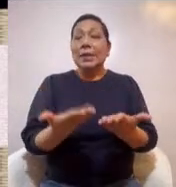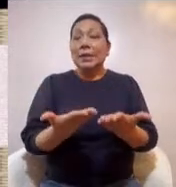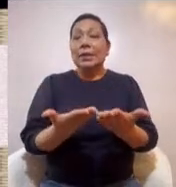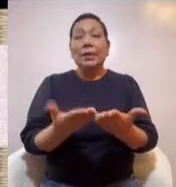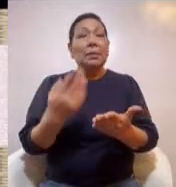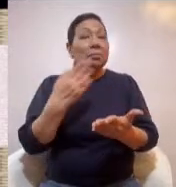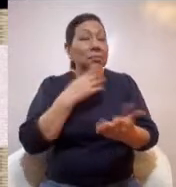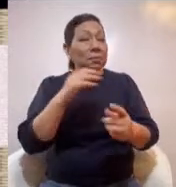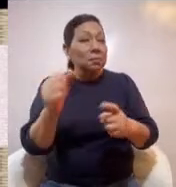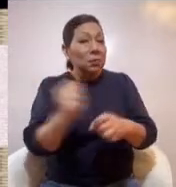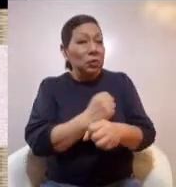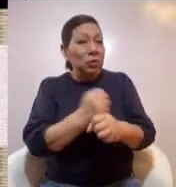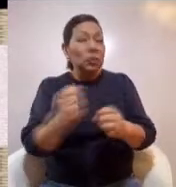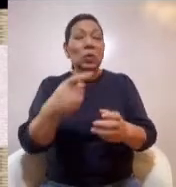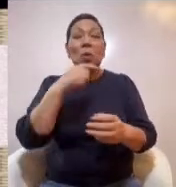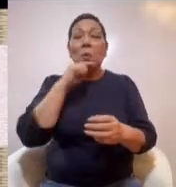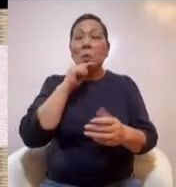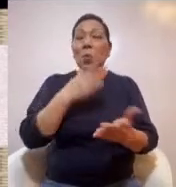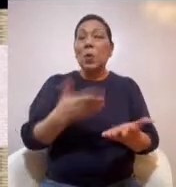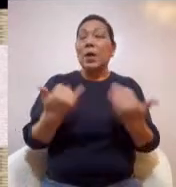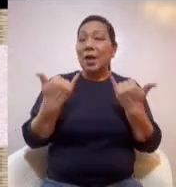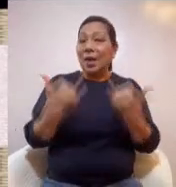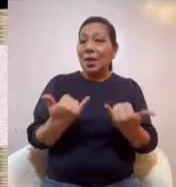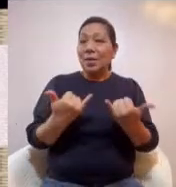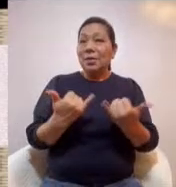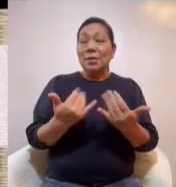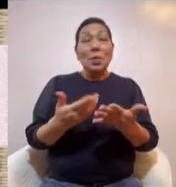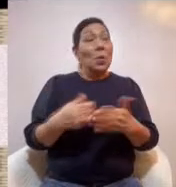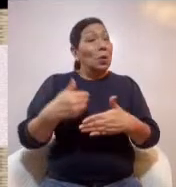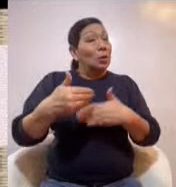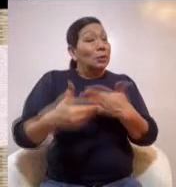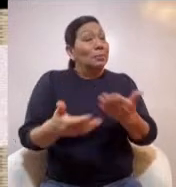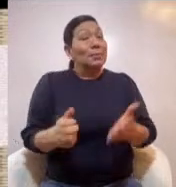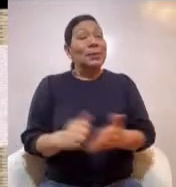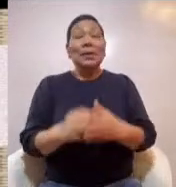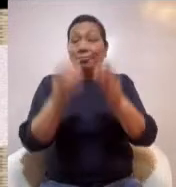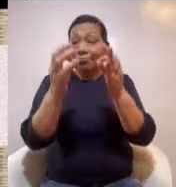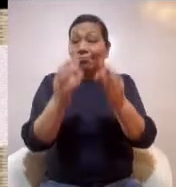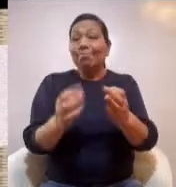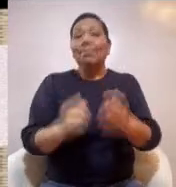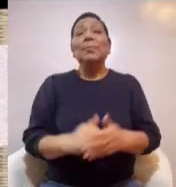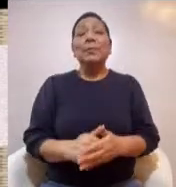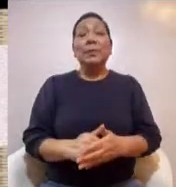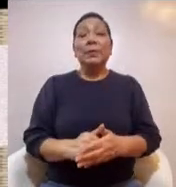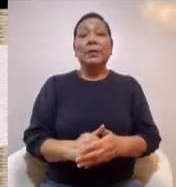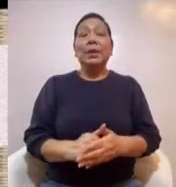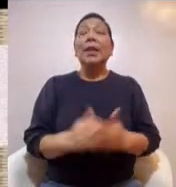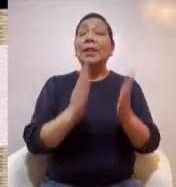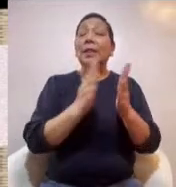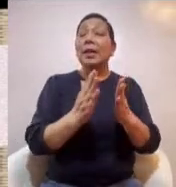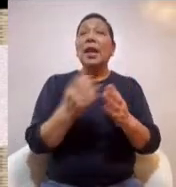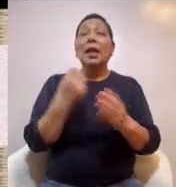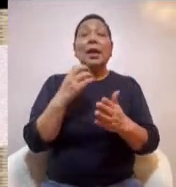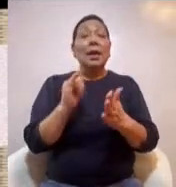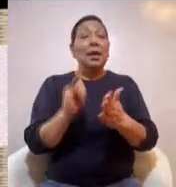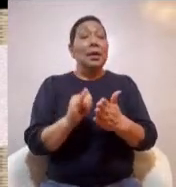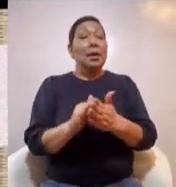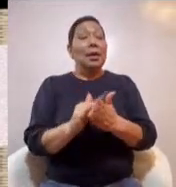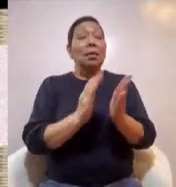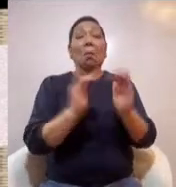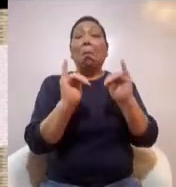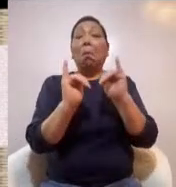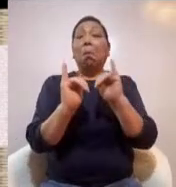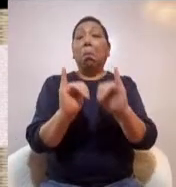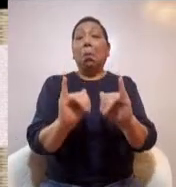rapidez los delitos de violencia contra las mujeres. Y ese es un gran avance en la región, definitivamente, de tener casos que